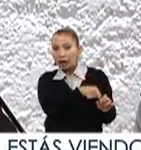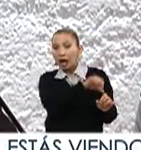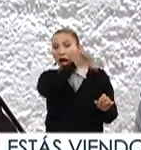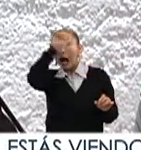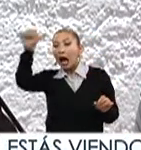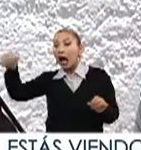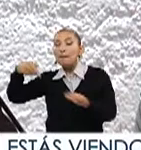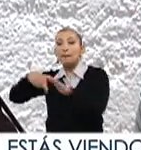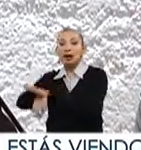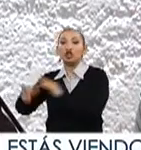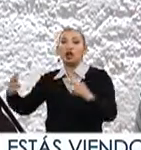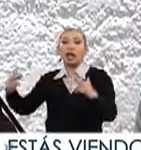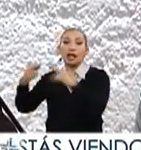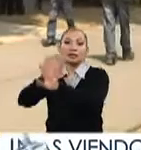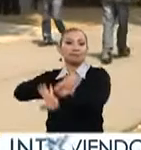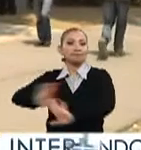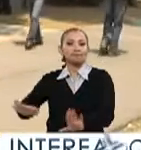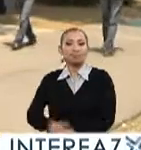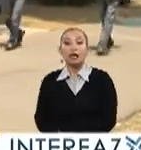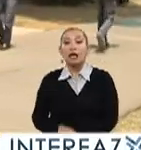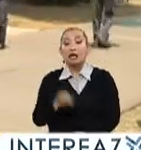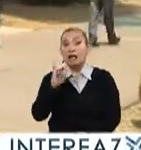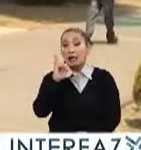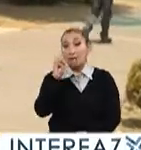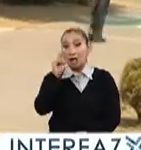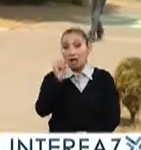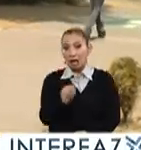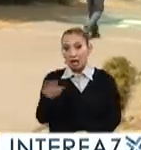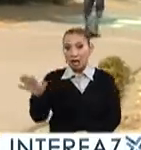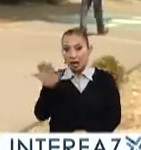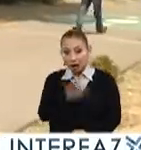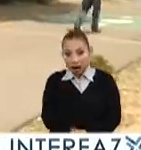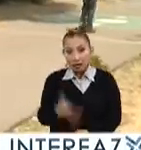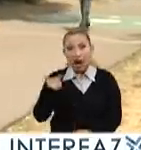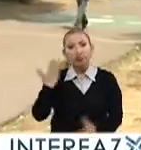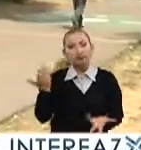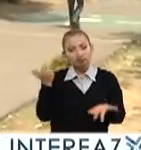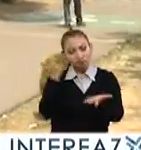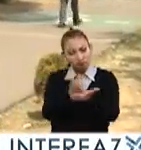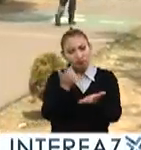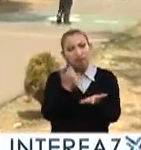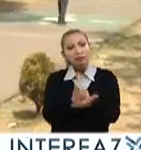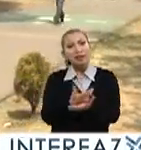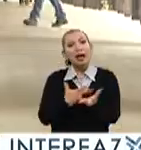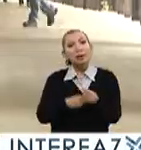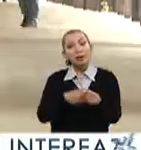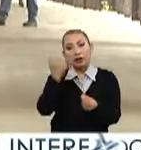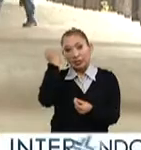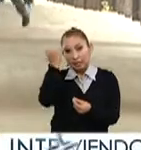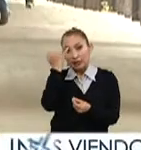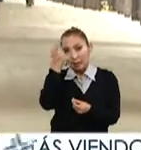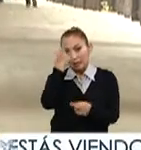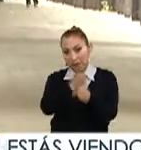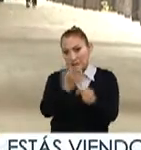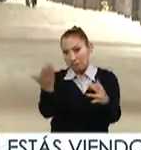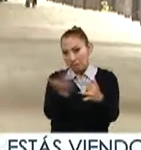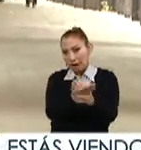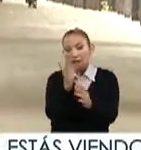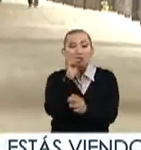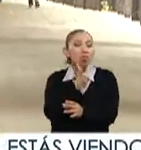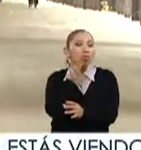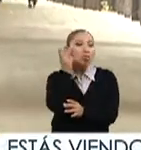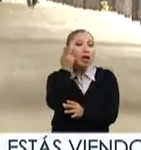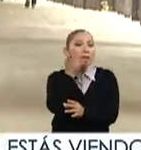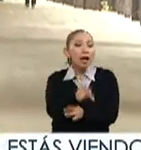específicamente hacia el Metro La Raza. El Instituto Politécnico Nacional se suma a esta iniciativa a través de una primera etapa